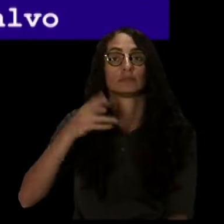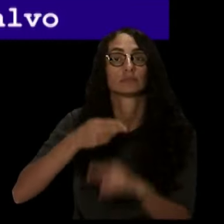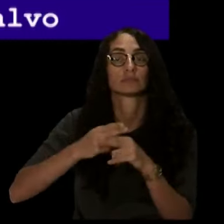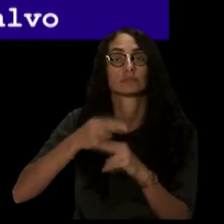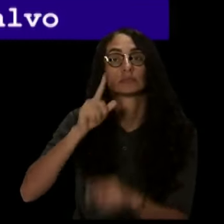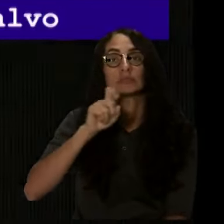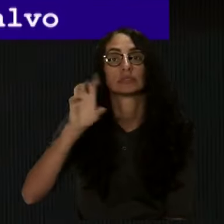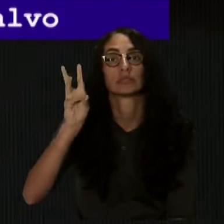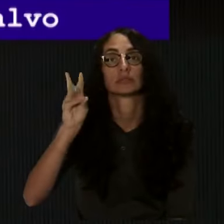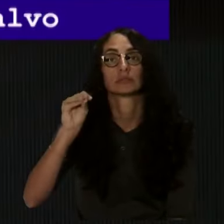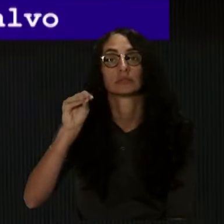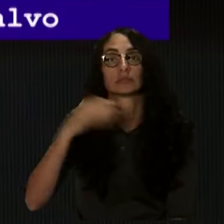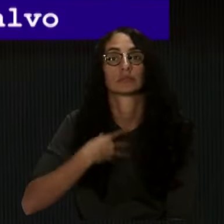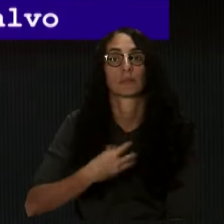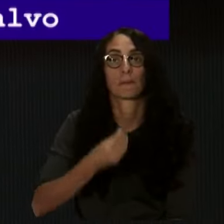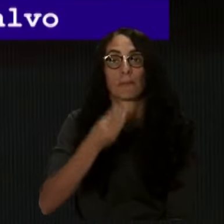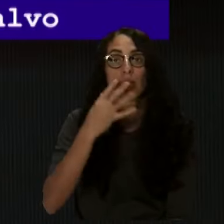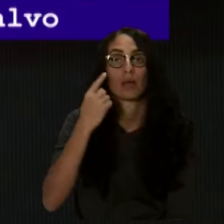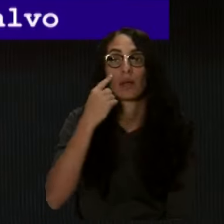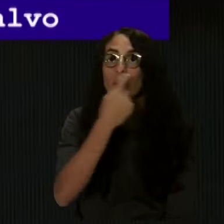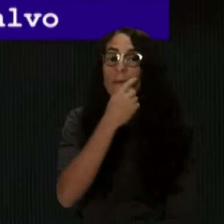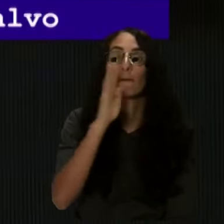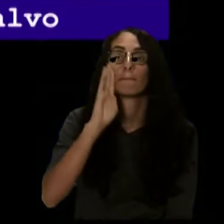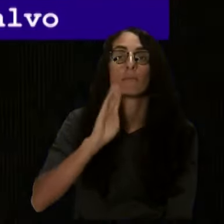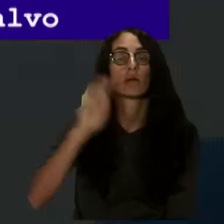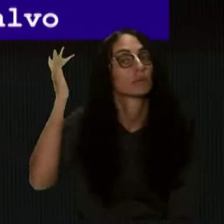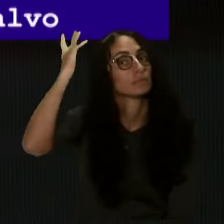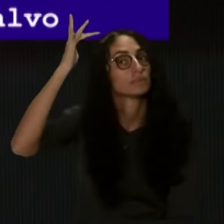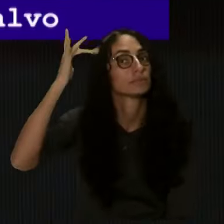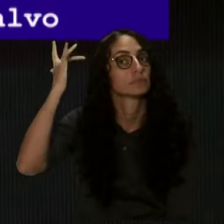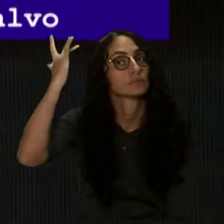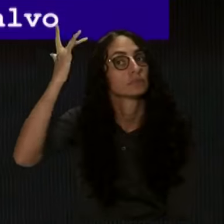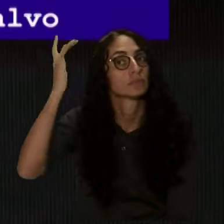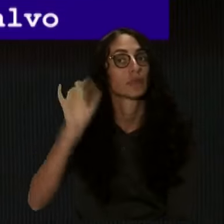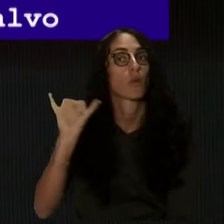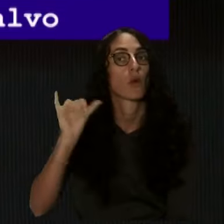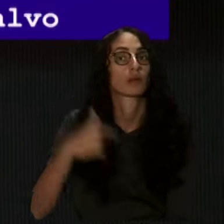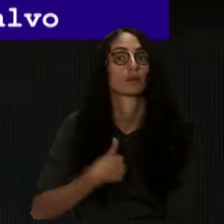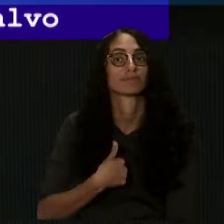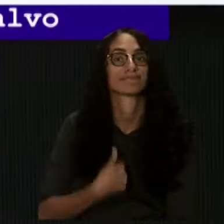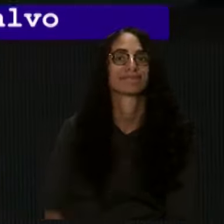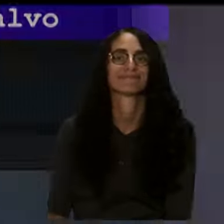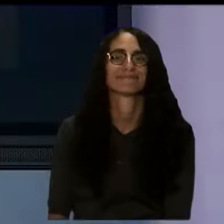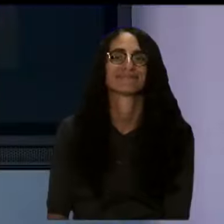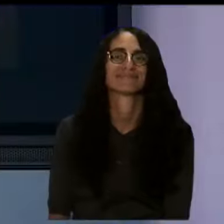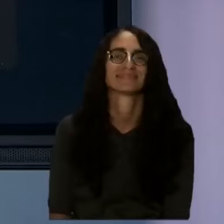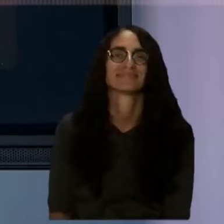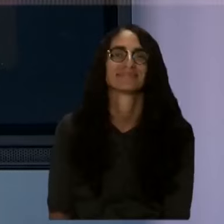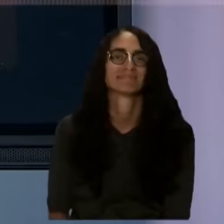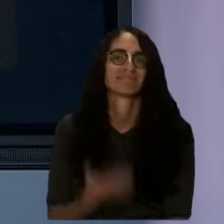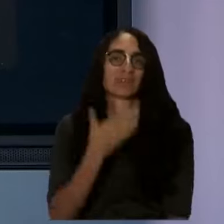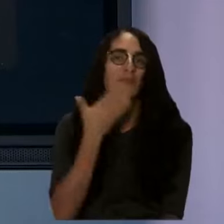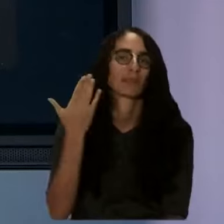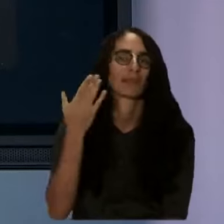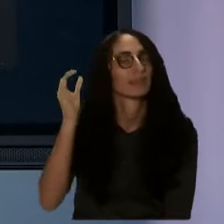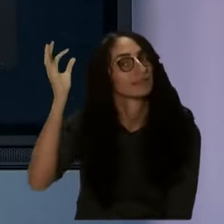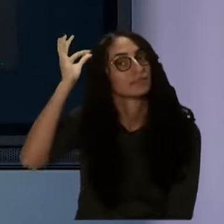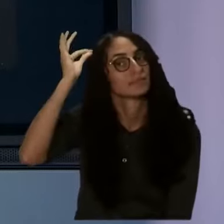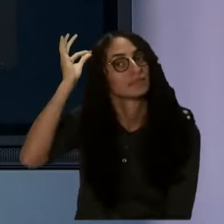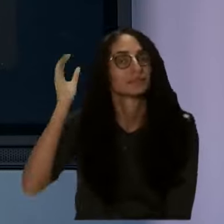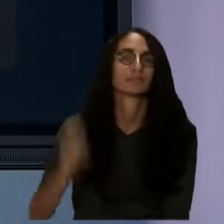160 libras de tes Blanca ojos color marrón y se peina igual que yo calvo no tiene cabello pero